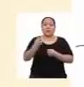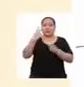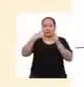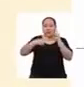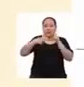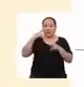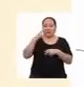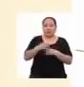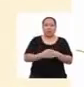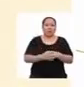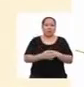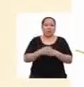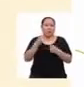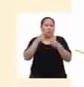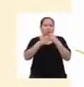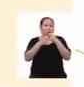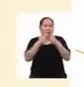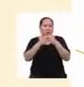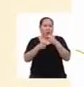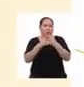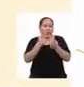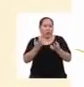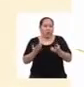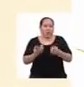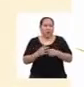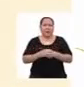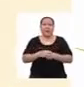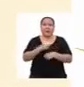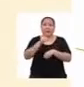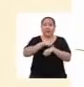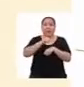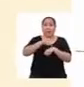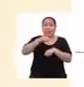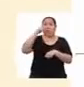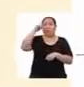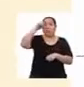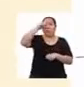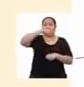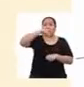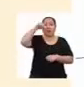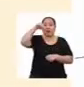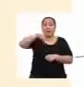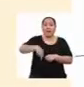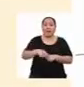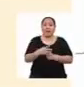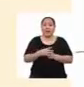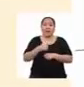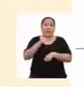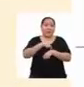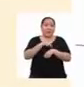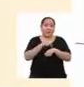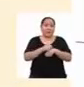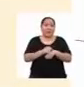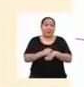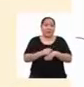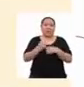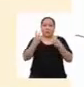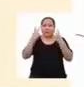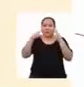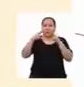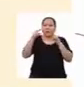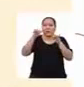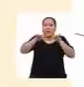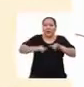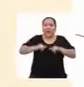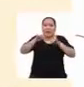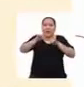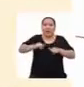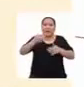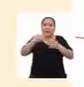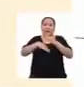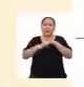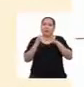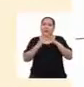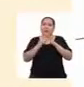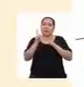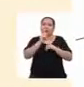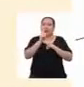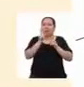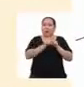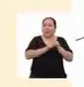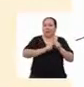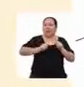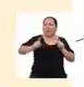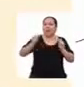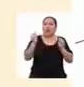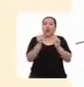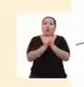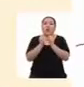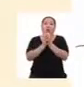situación difícil. En esta situación nos hemos visto obligados a estar en nuestras casas sin poder salir con nuestros